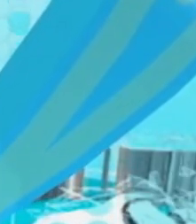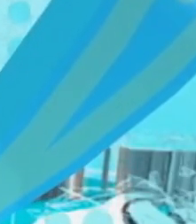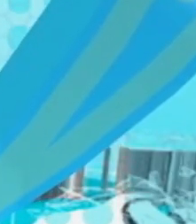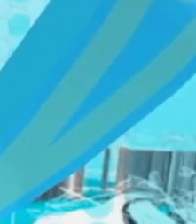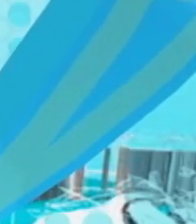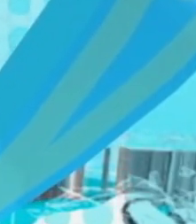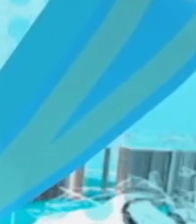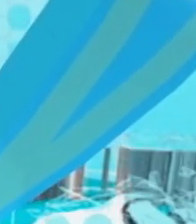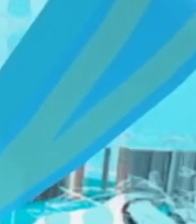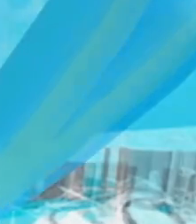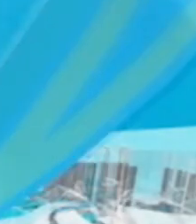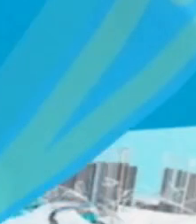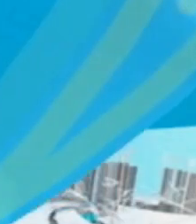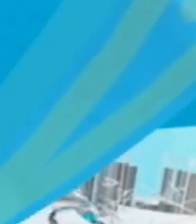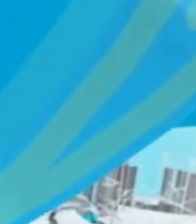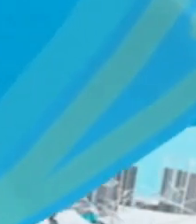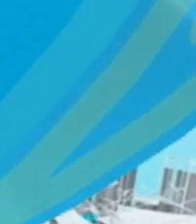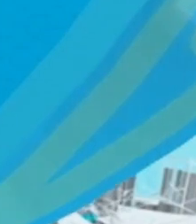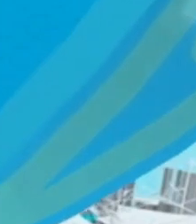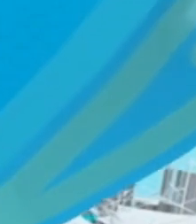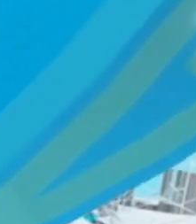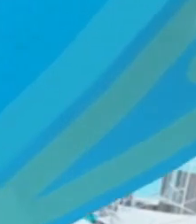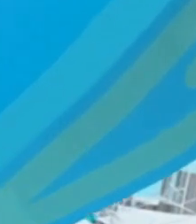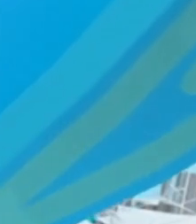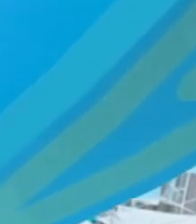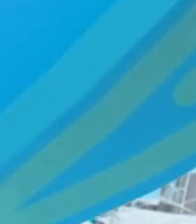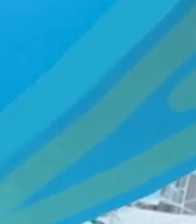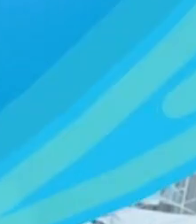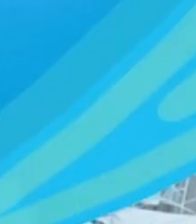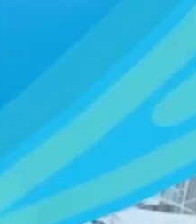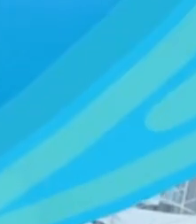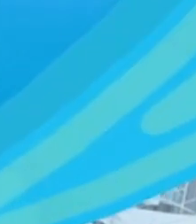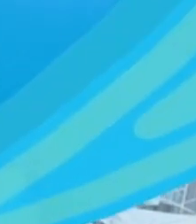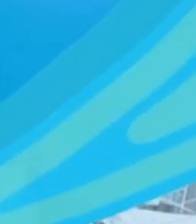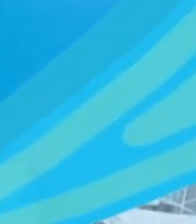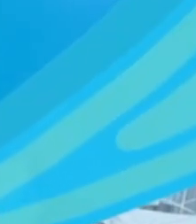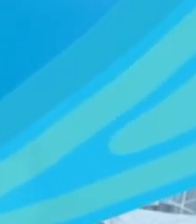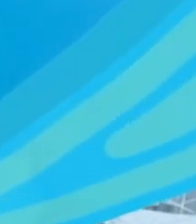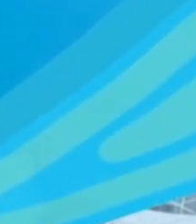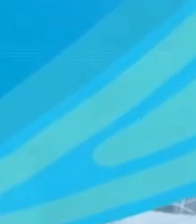Banco Popular presentó el tipo de cambio.